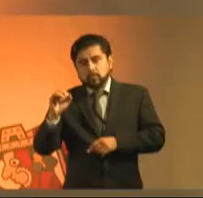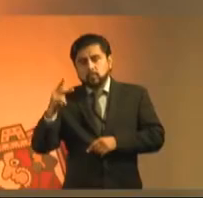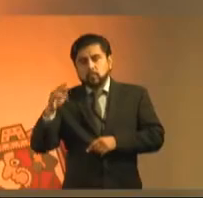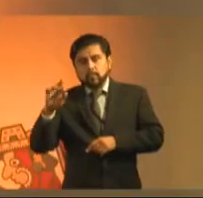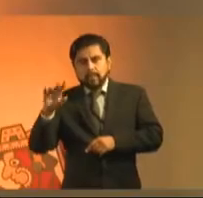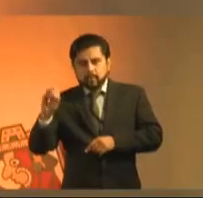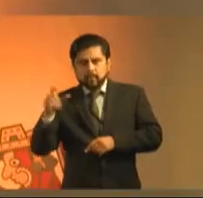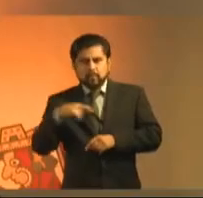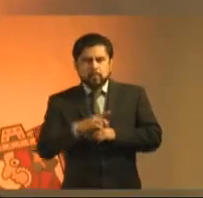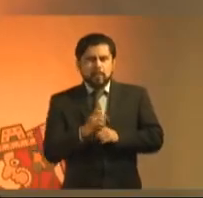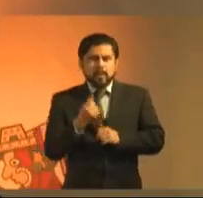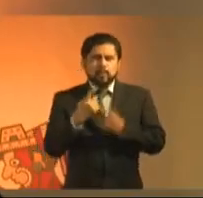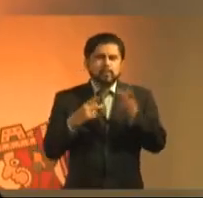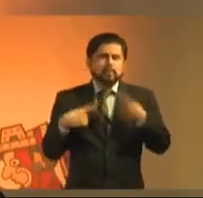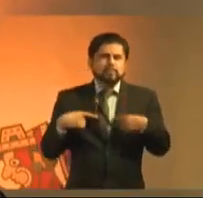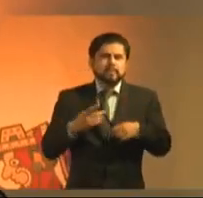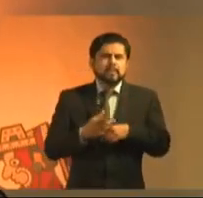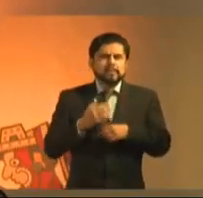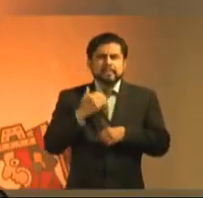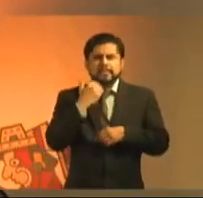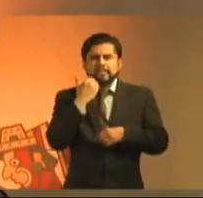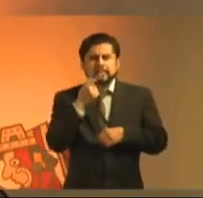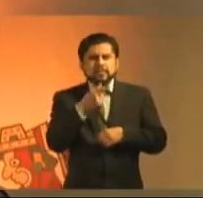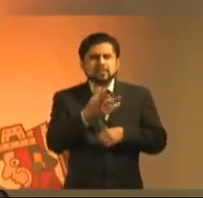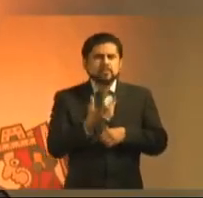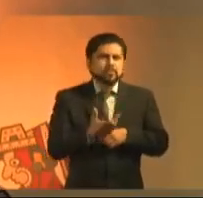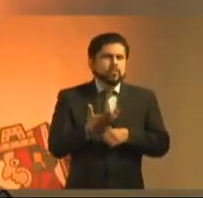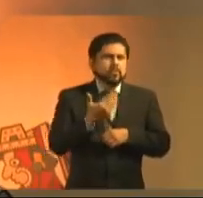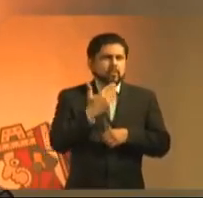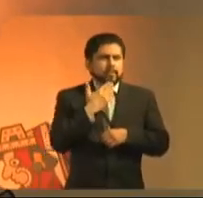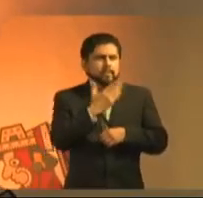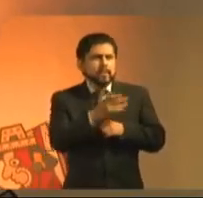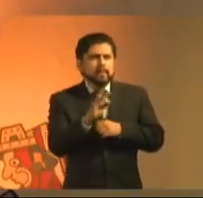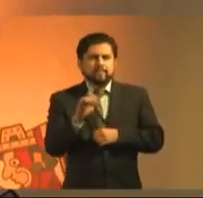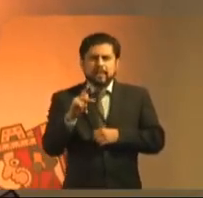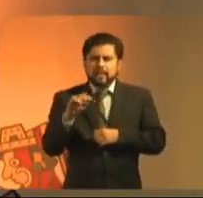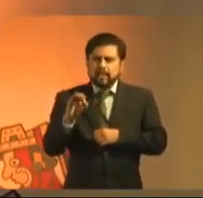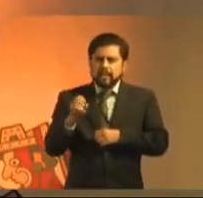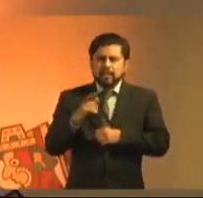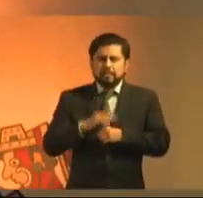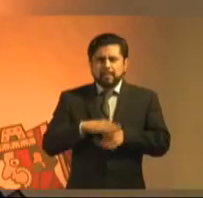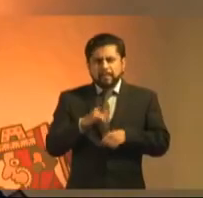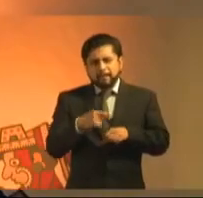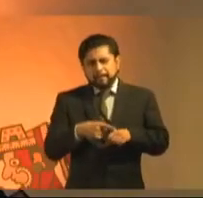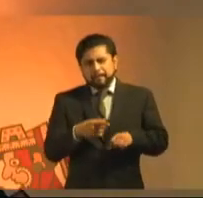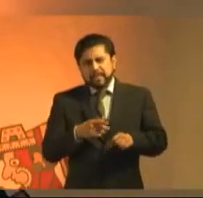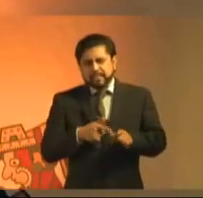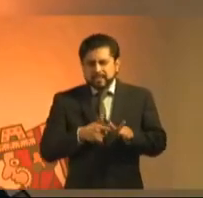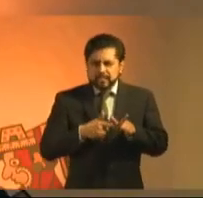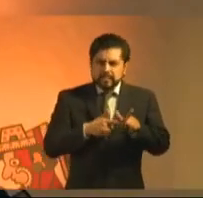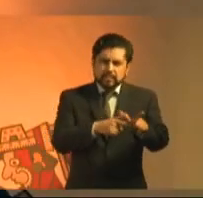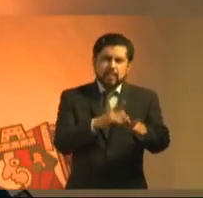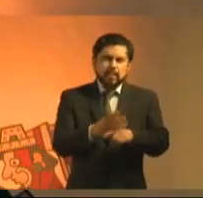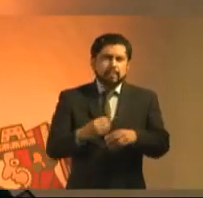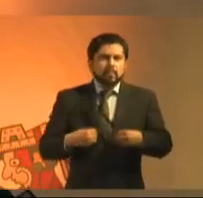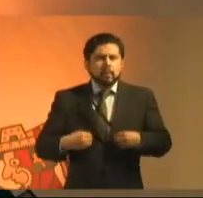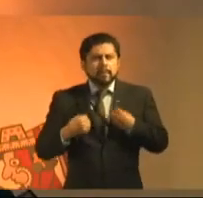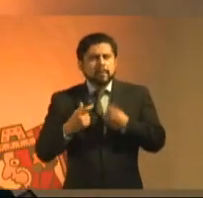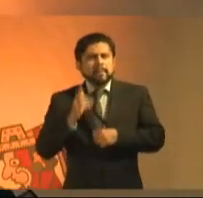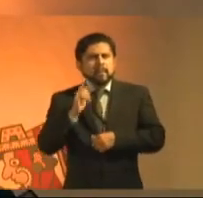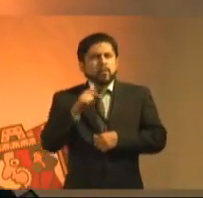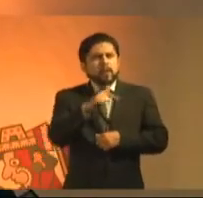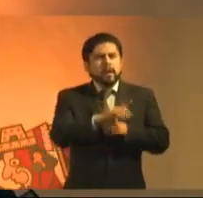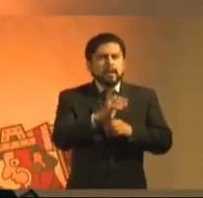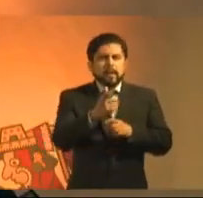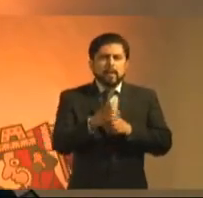el libro que hicieran que el personaje del libro no muriera que hicieran que hubiera tenido una mirada es larga que hicieran que hubiera podido escapar a cuba que es lo